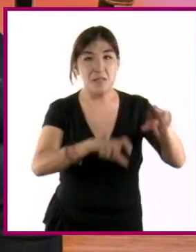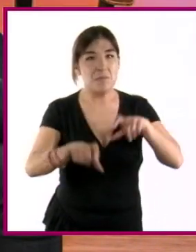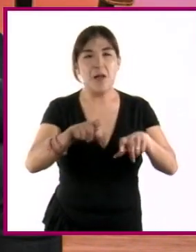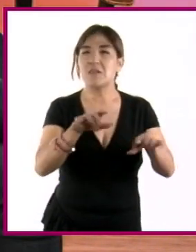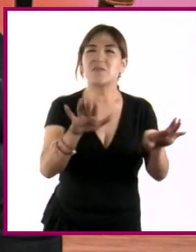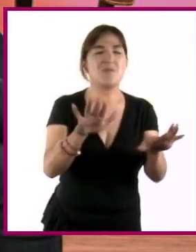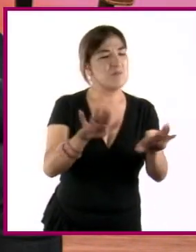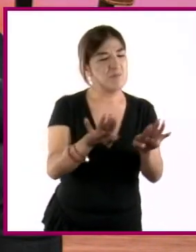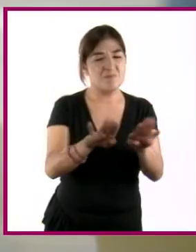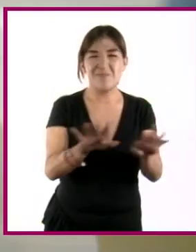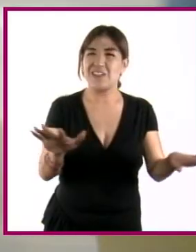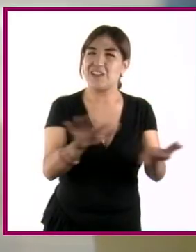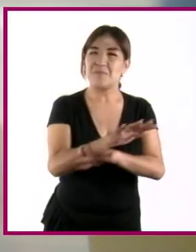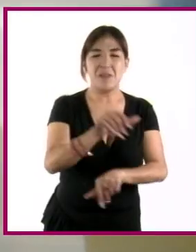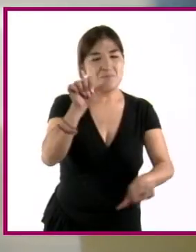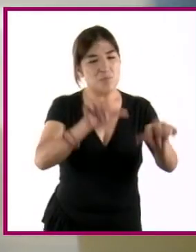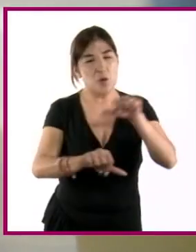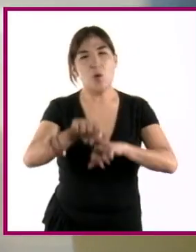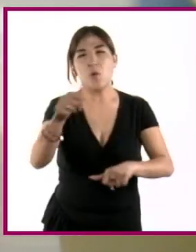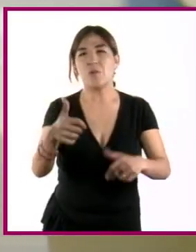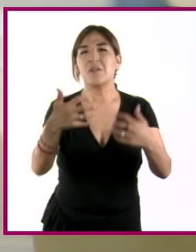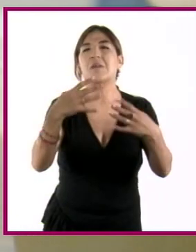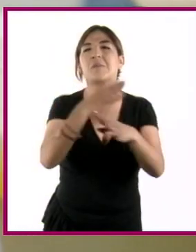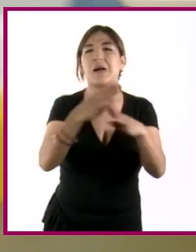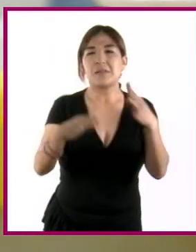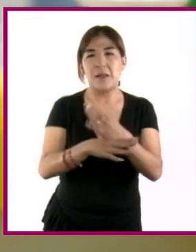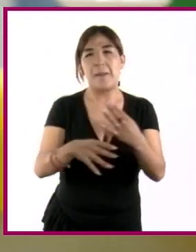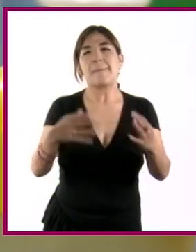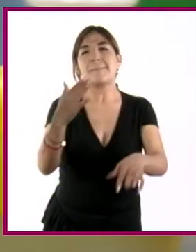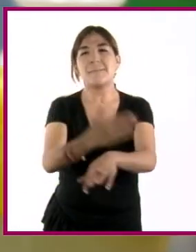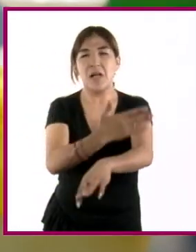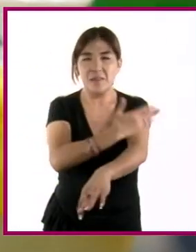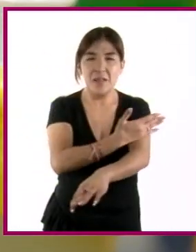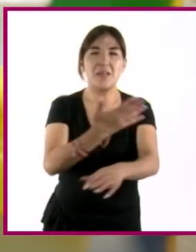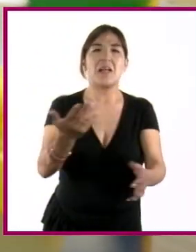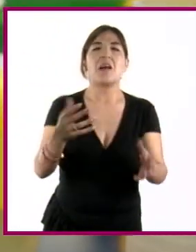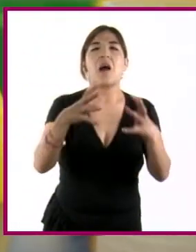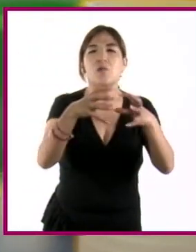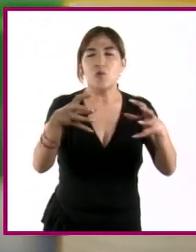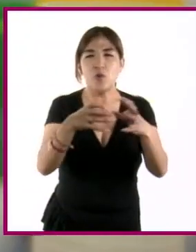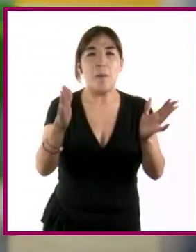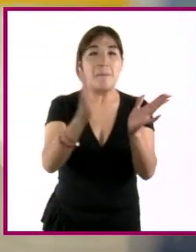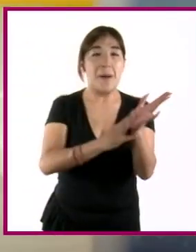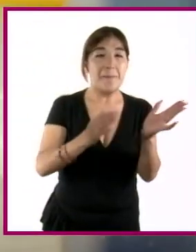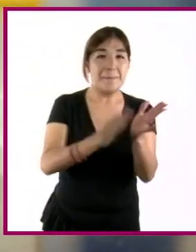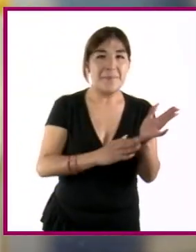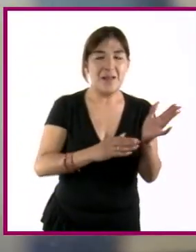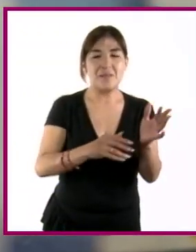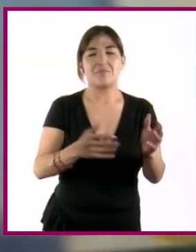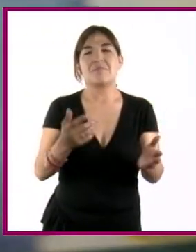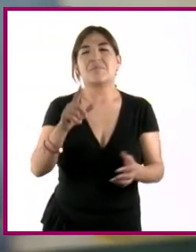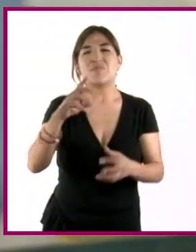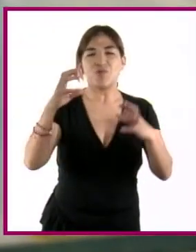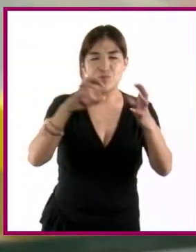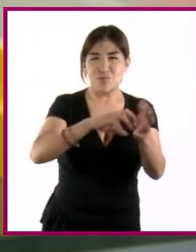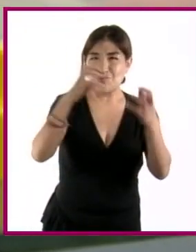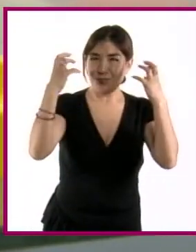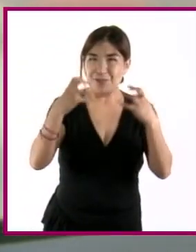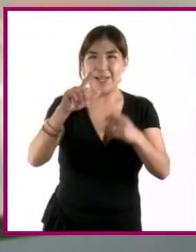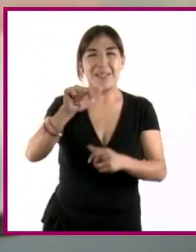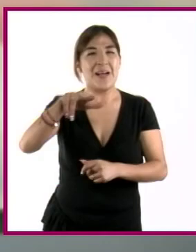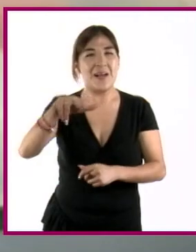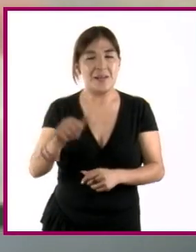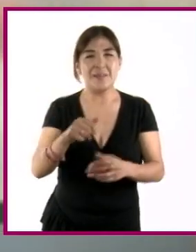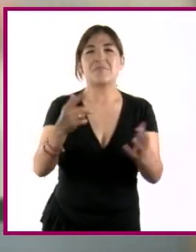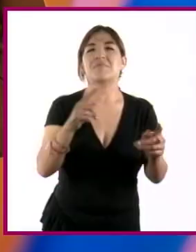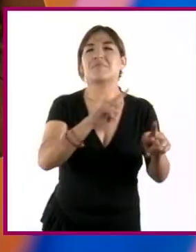muchos materiales naturales, como la madera, el algodón, el papel, la lana, la piel, el acero y el